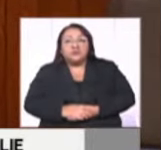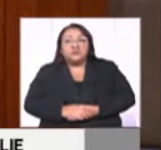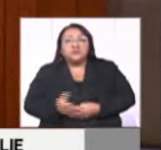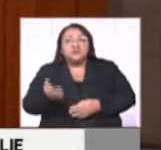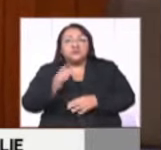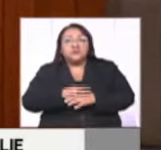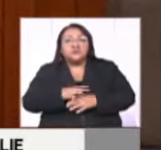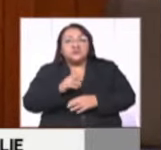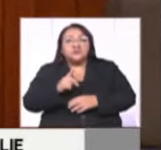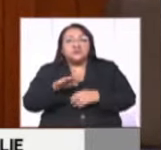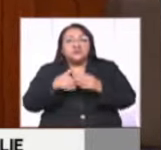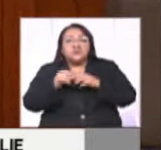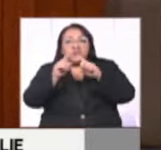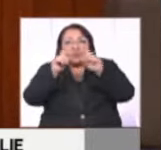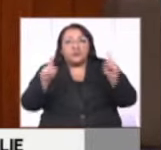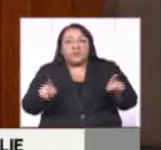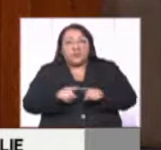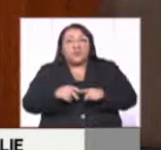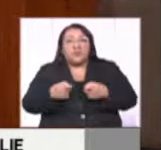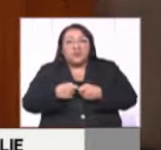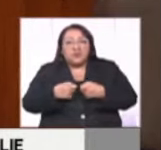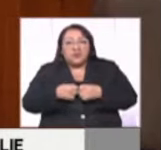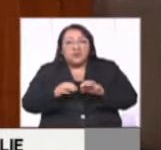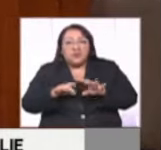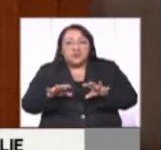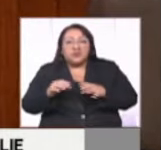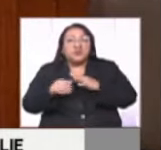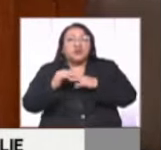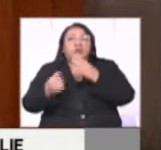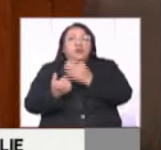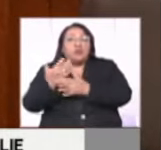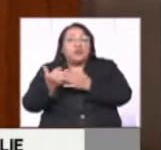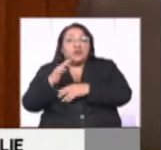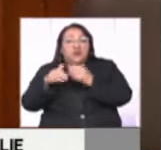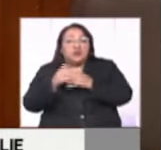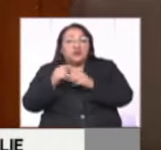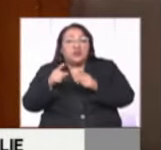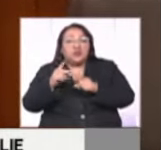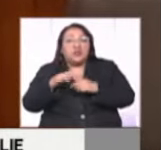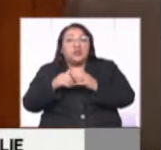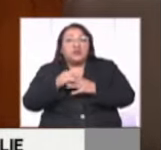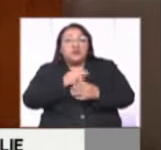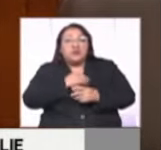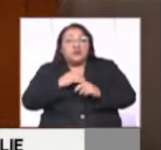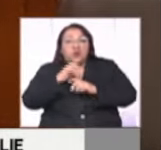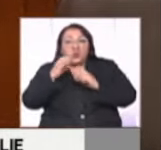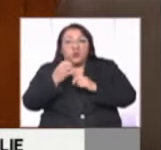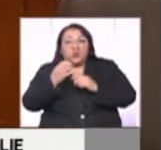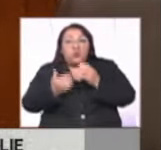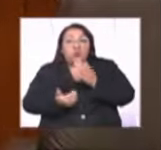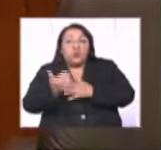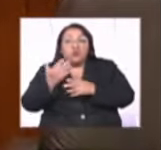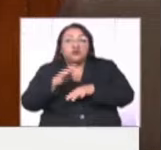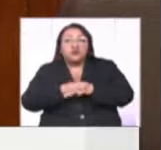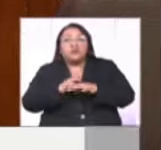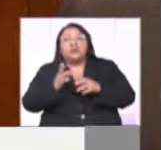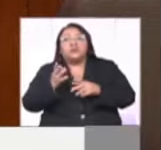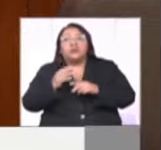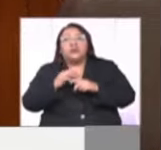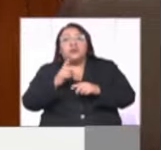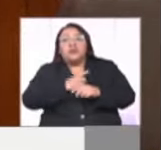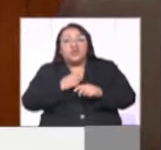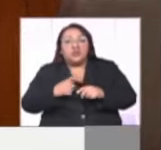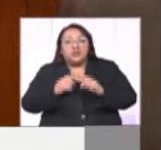la digitalización, la modernización del Ministerio de Cultura a través de la